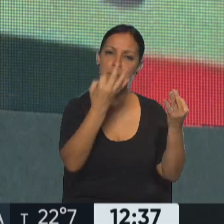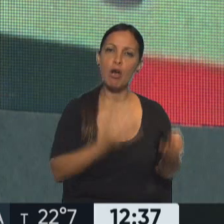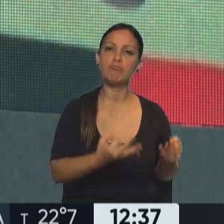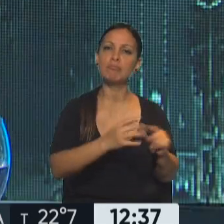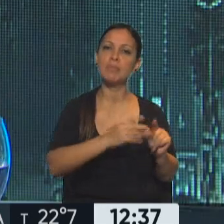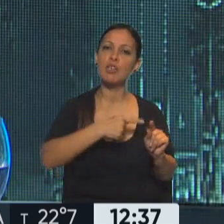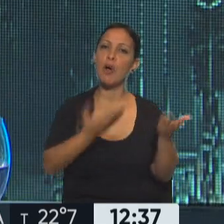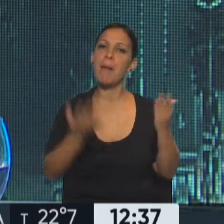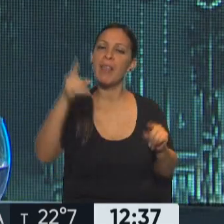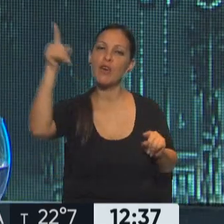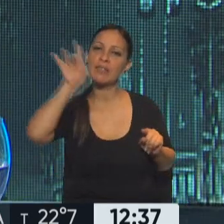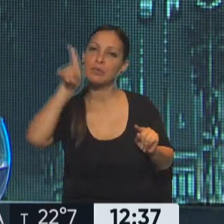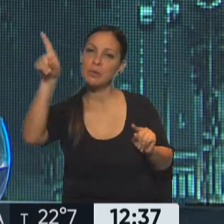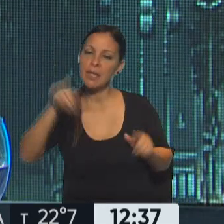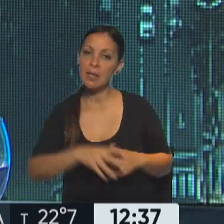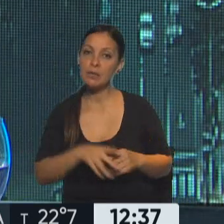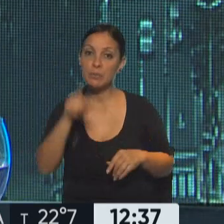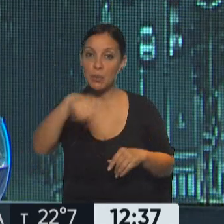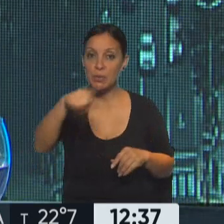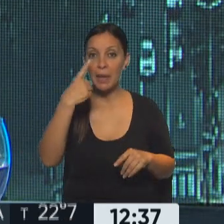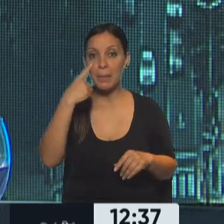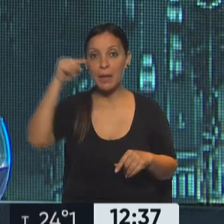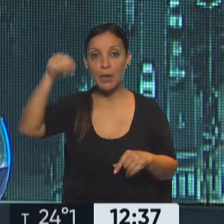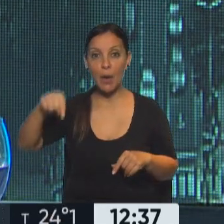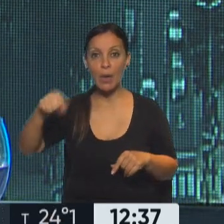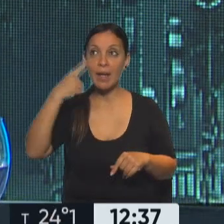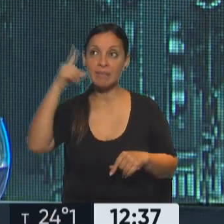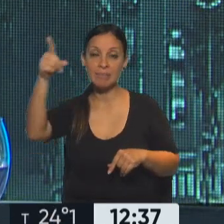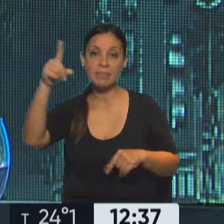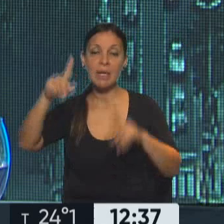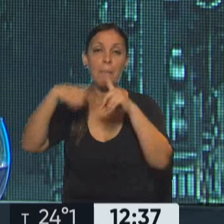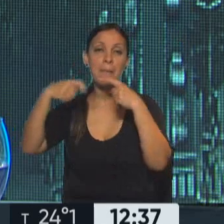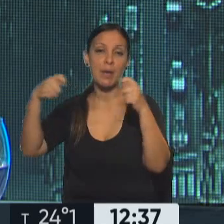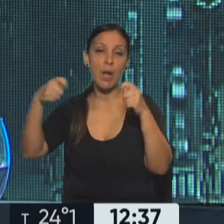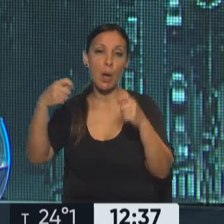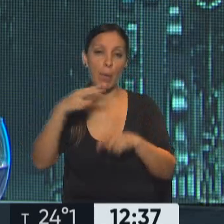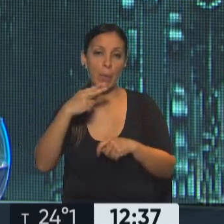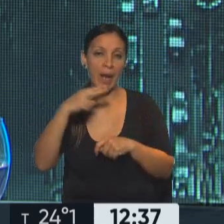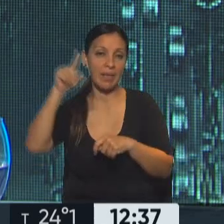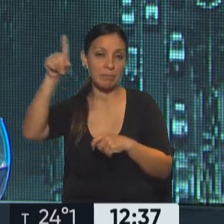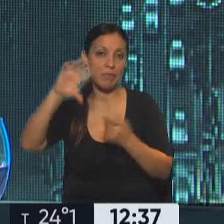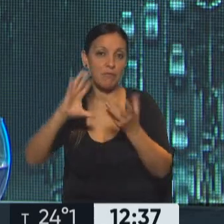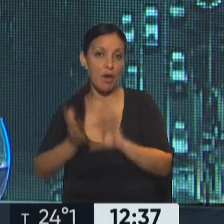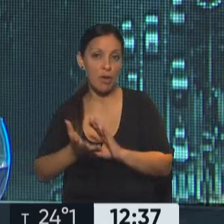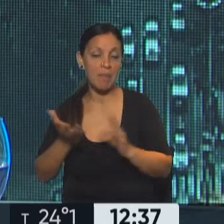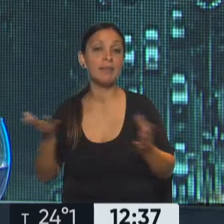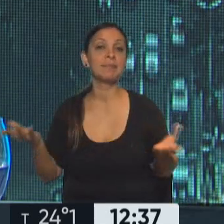que tiene hoy día en Estados Unidos el verde, los pañuelos verdes y demás.